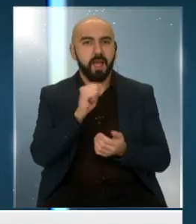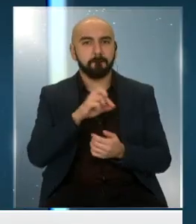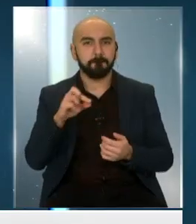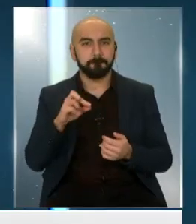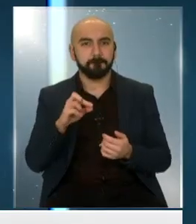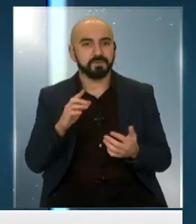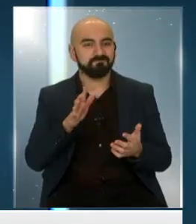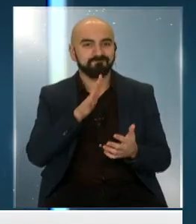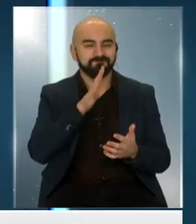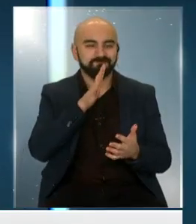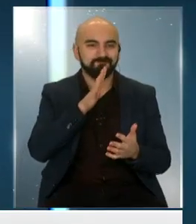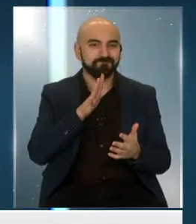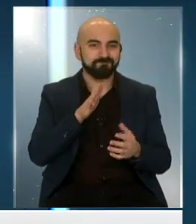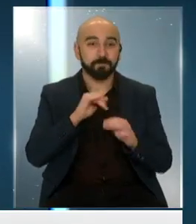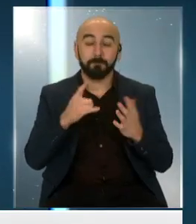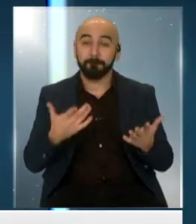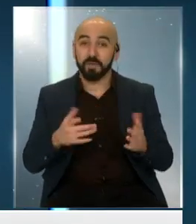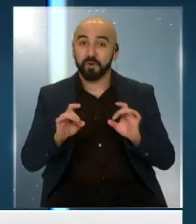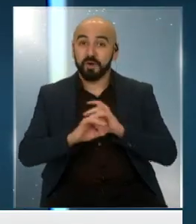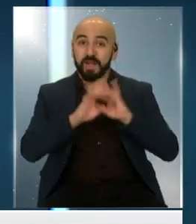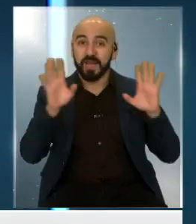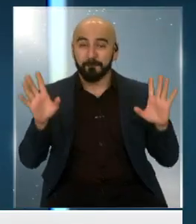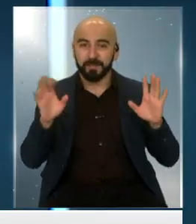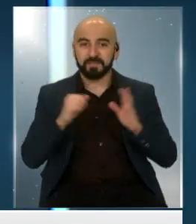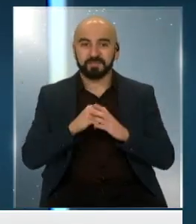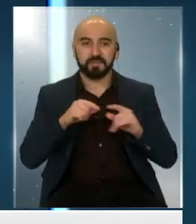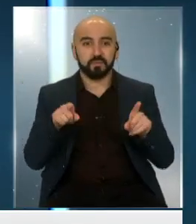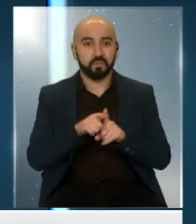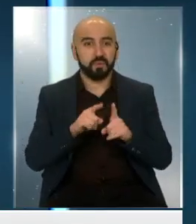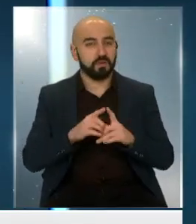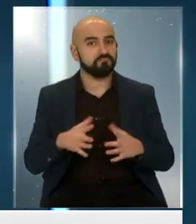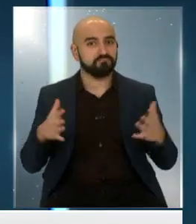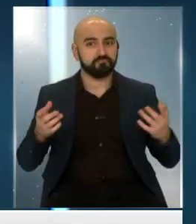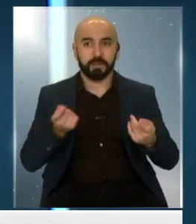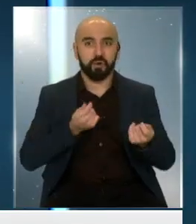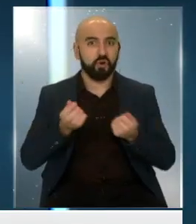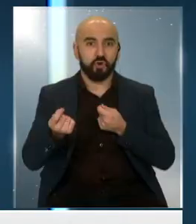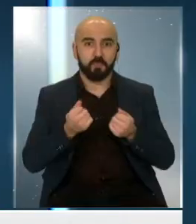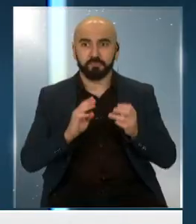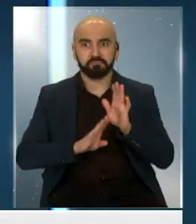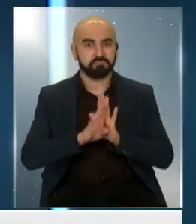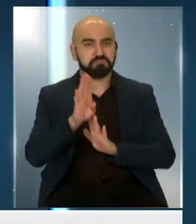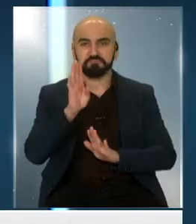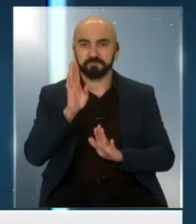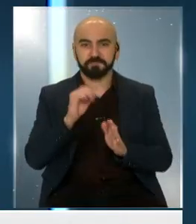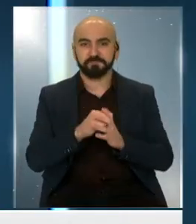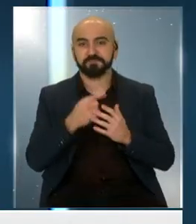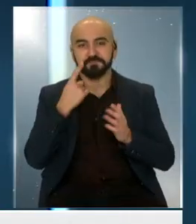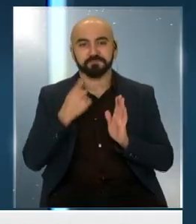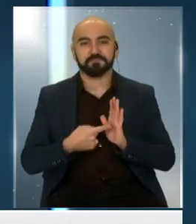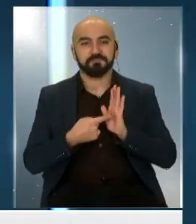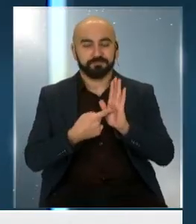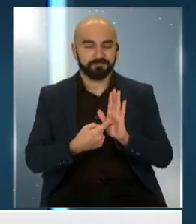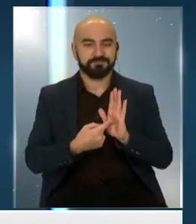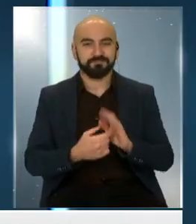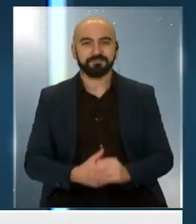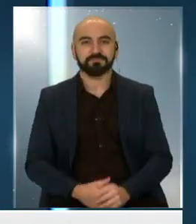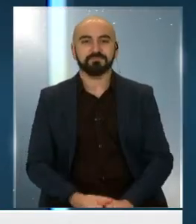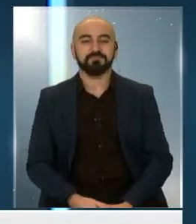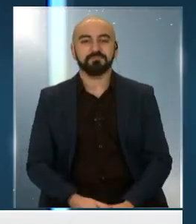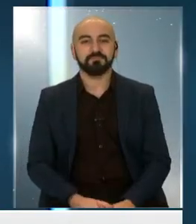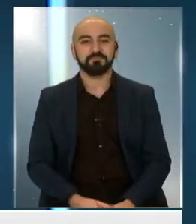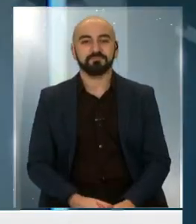pero lo que sí está claro es que logró levantar un verdadero imperio económico. De esto nos da cuenta el informe de Alonso